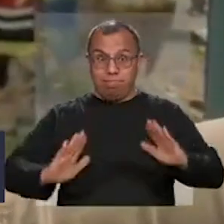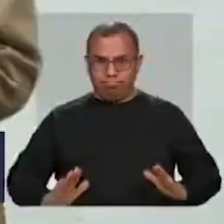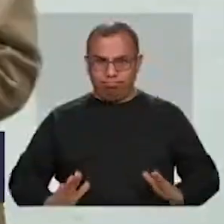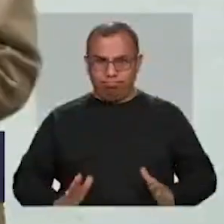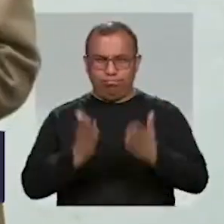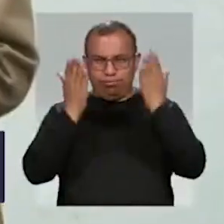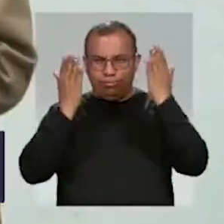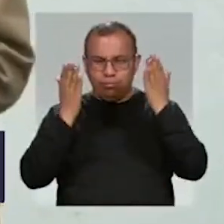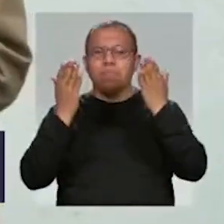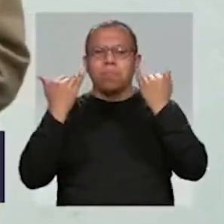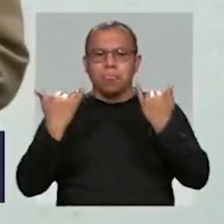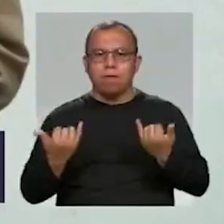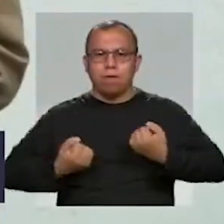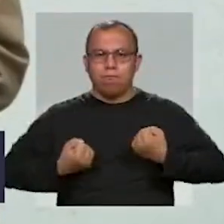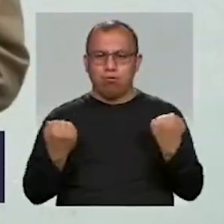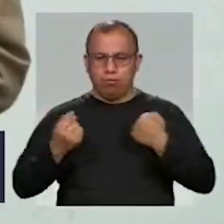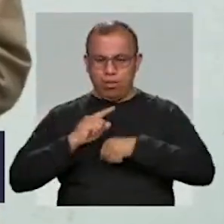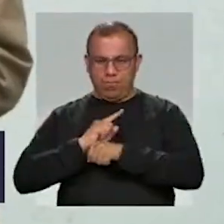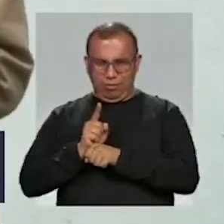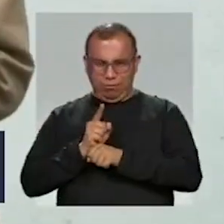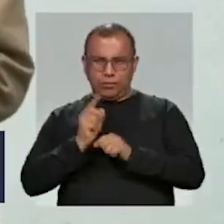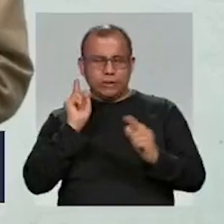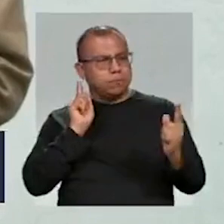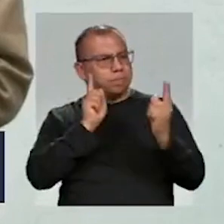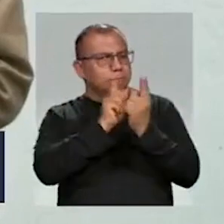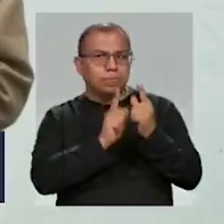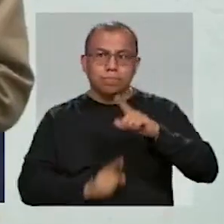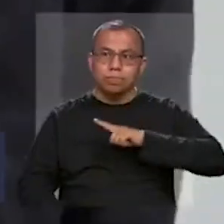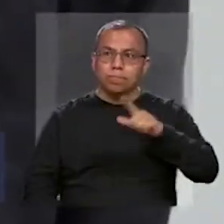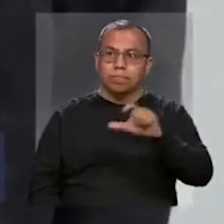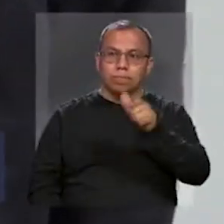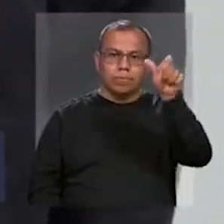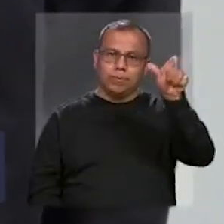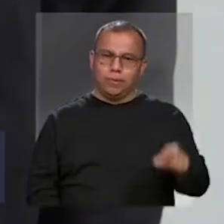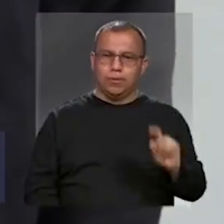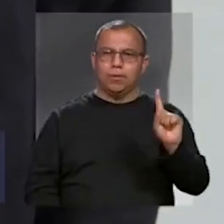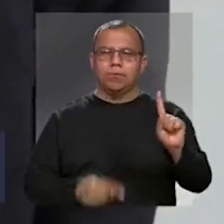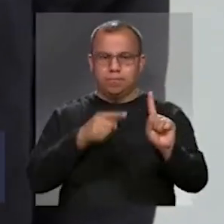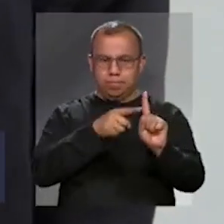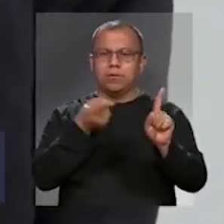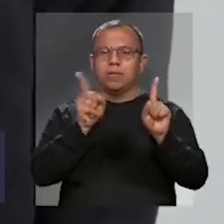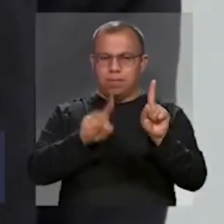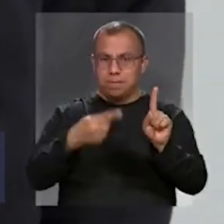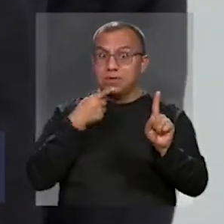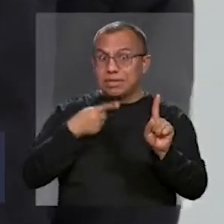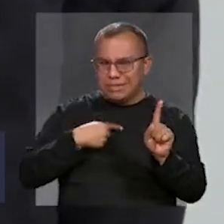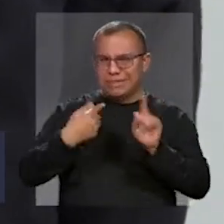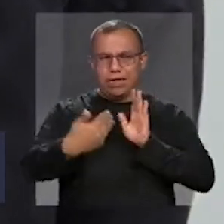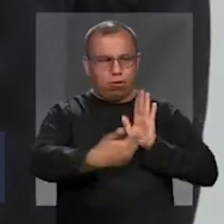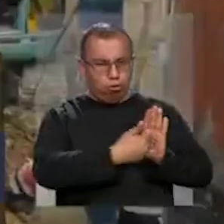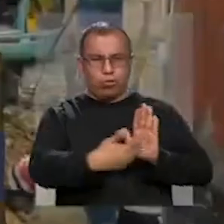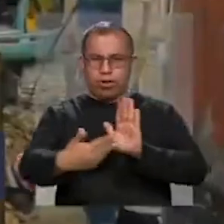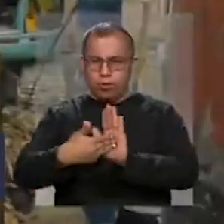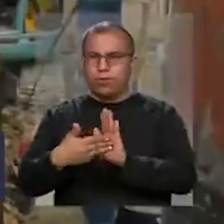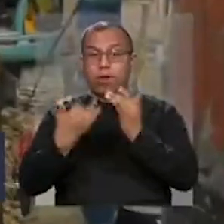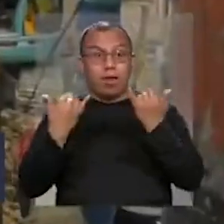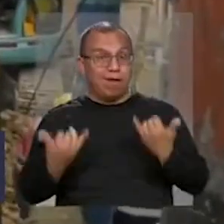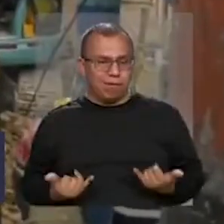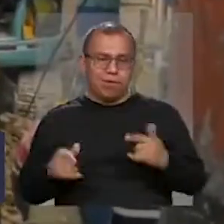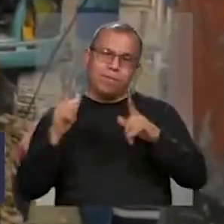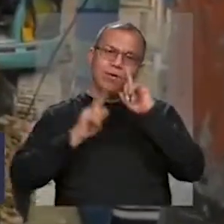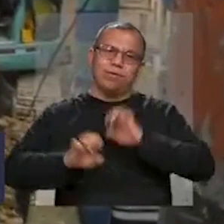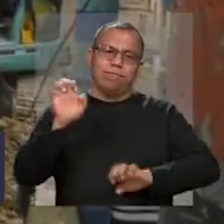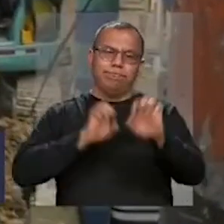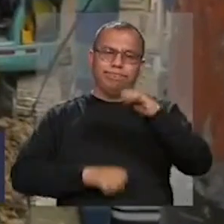adelante. Bogotá en Minutos habló con otro de los líderes sociales del sector, quien también dice tener amenazas en su contra por defender